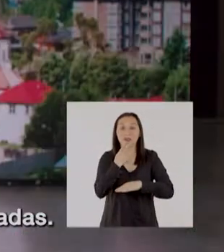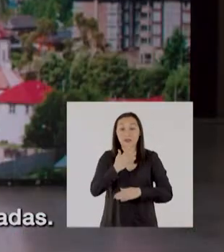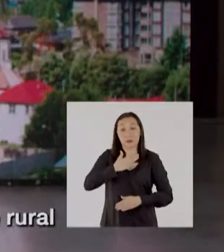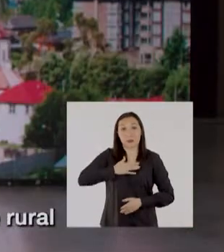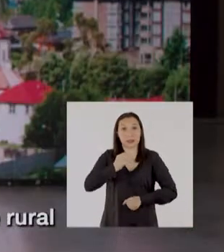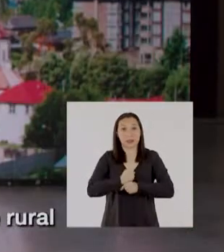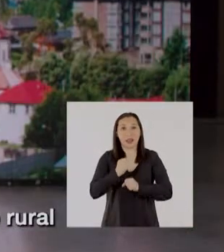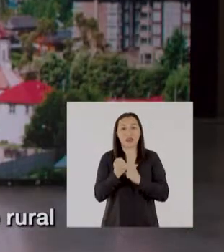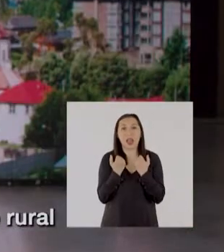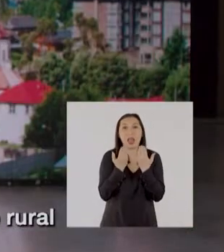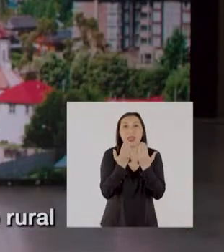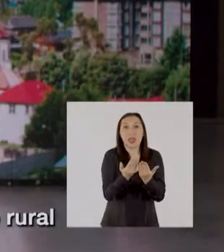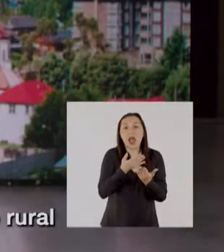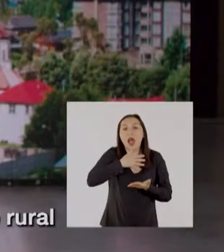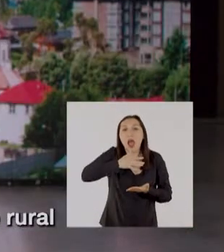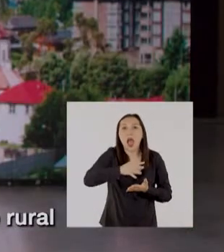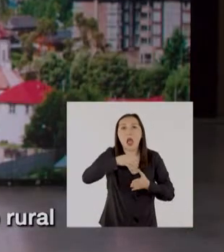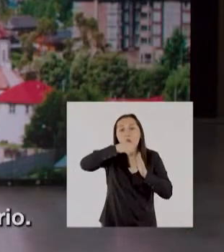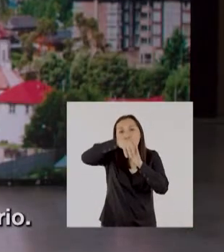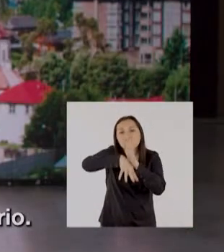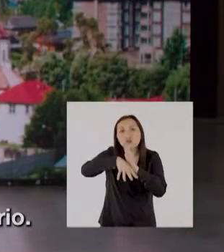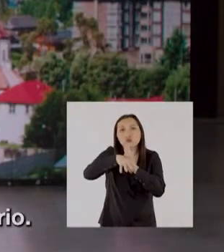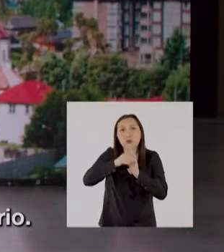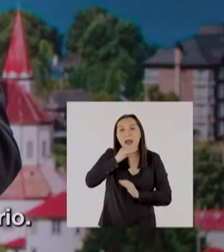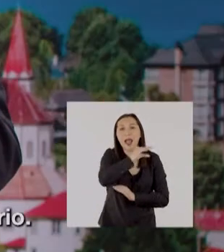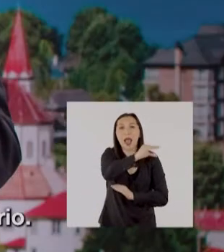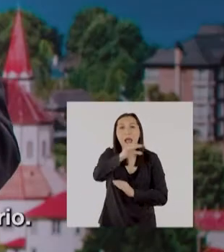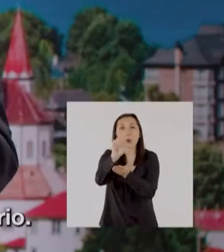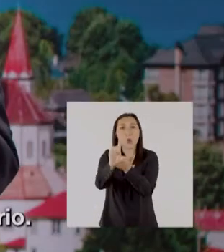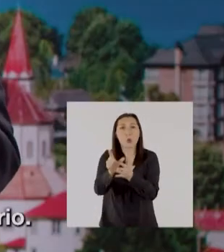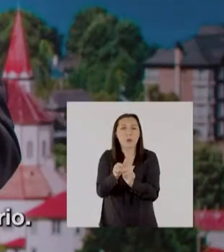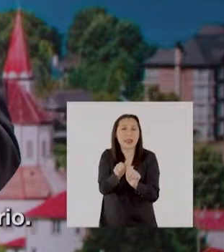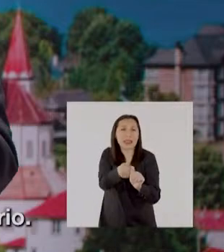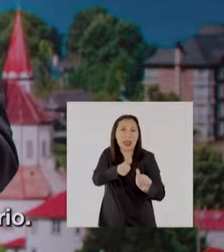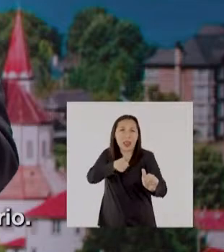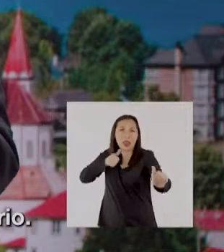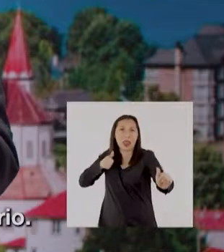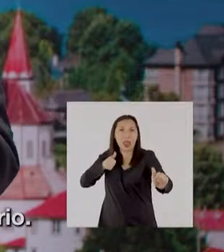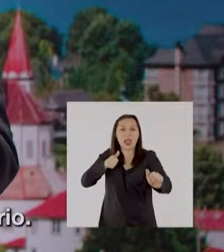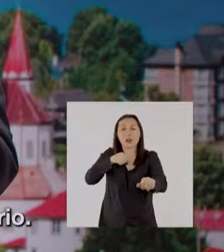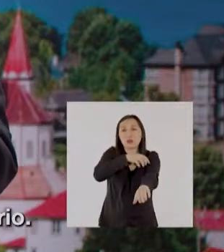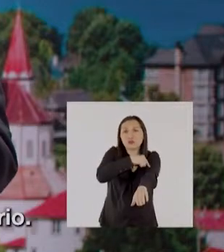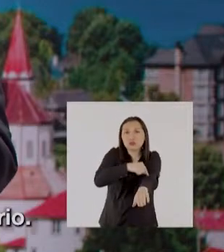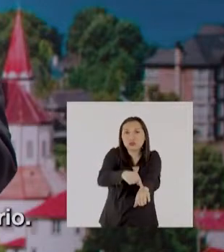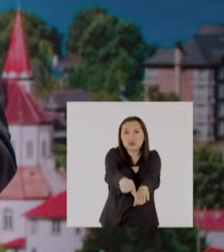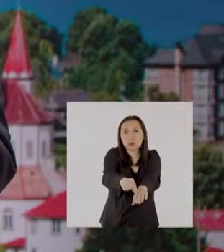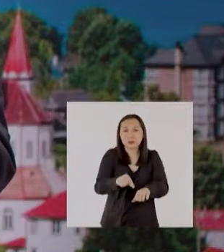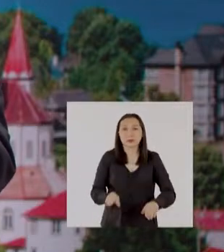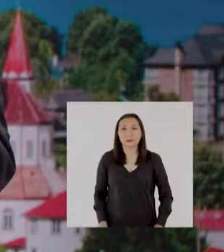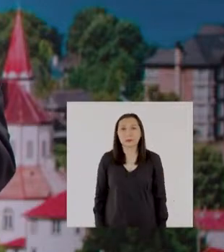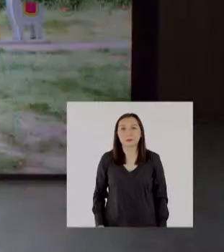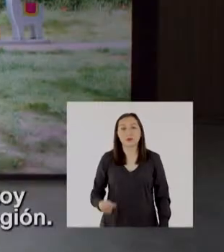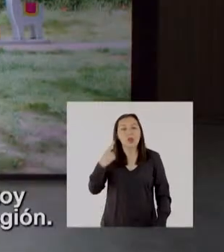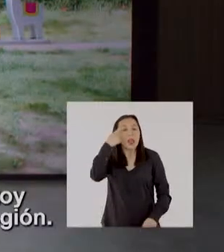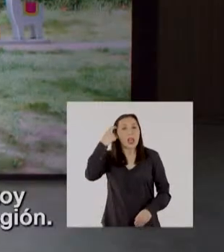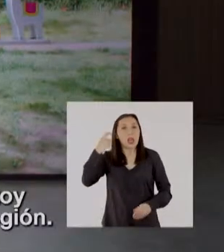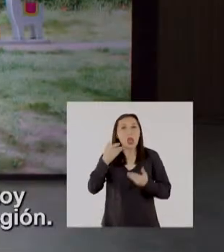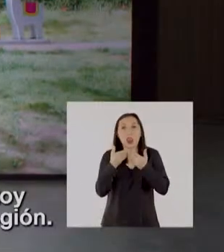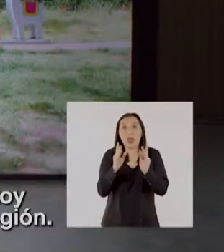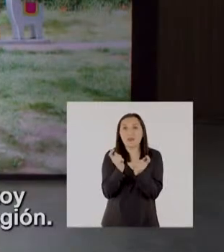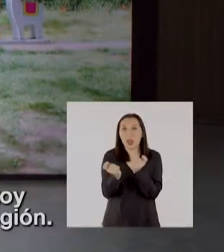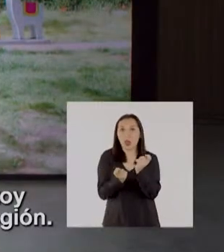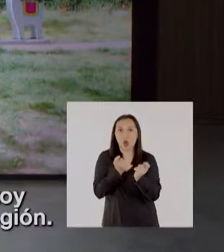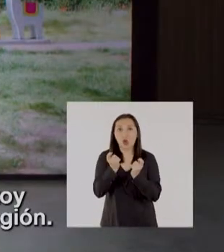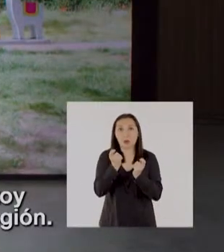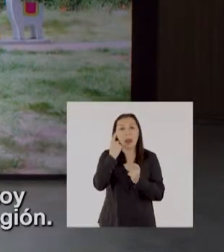mi trabajo será llegar con el agua potable rural a los lugares más apartados del territorio creo en la